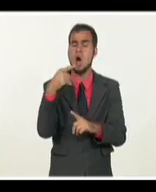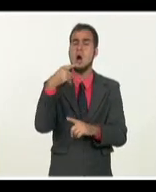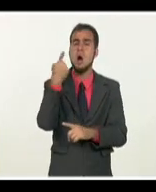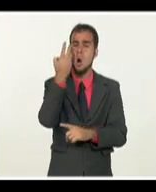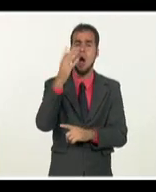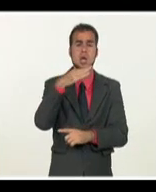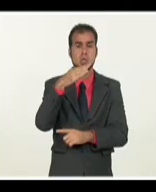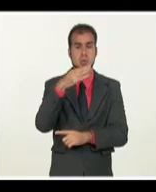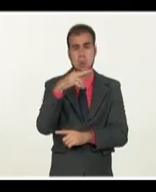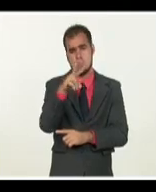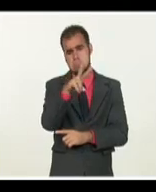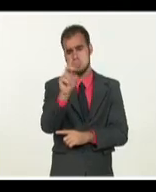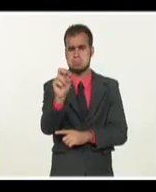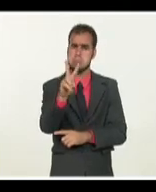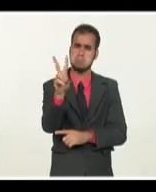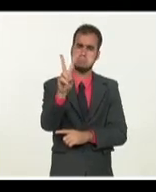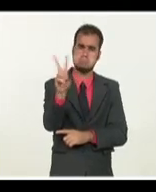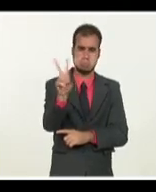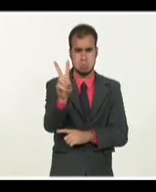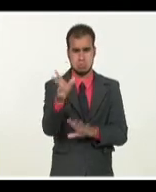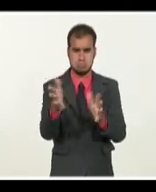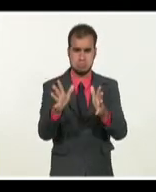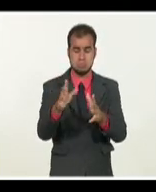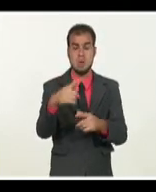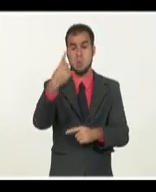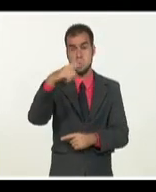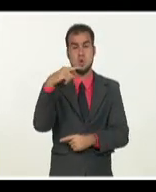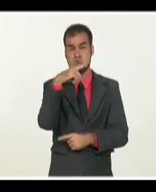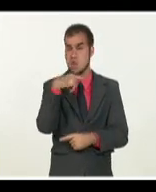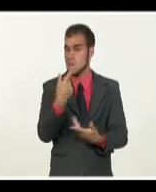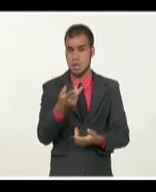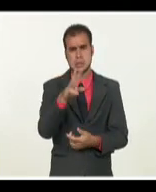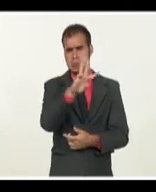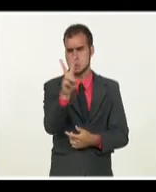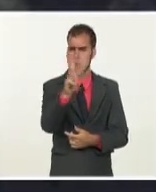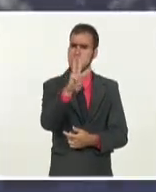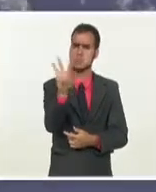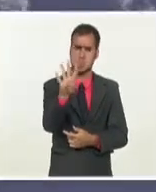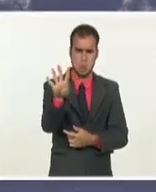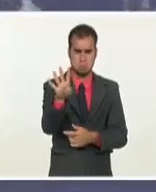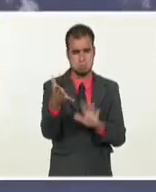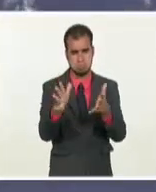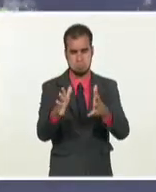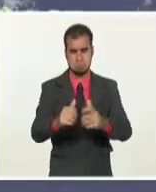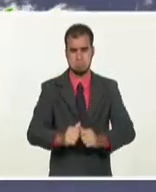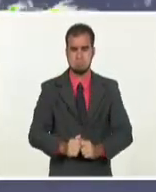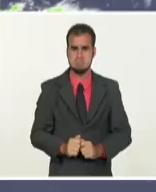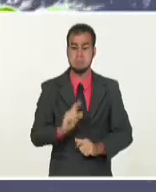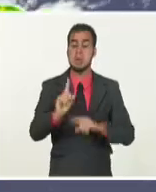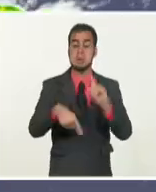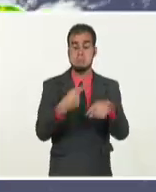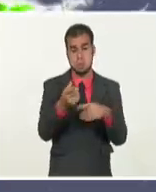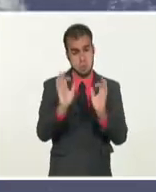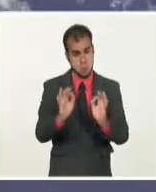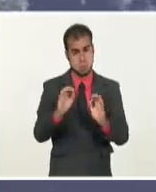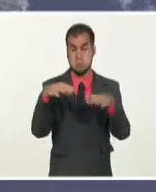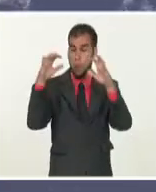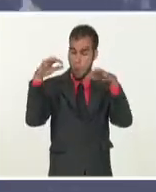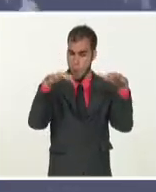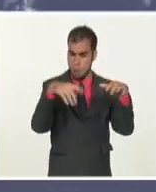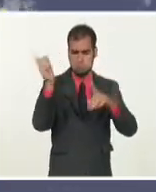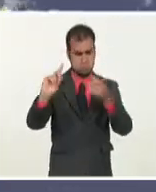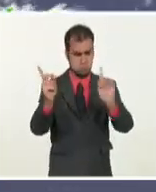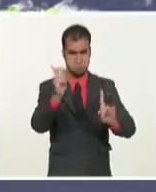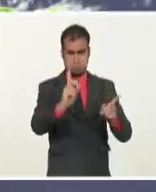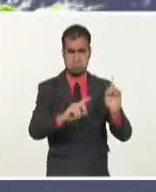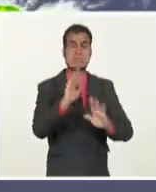grados y las máximas por encima en general de los 32 y hasta 34 grados en la porción suroriental. Así que para mañana, chubascos y tormentas eléctricas durante la